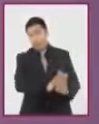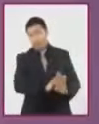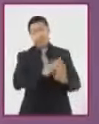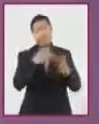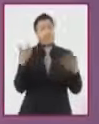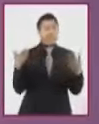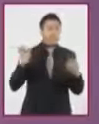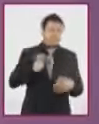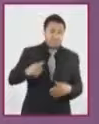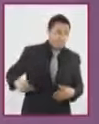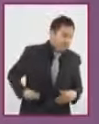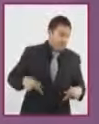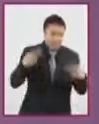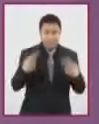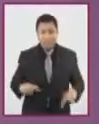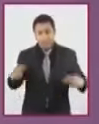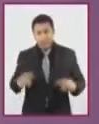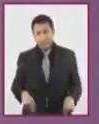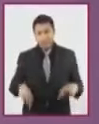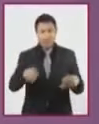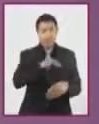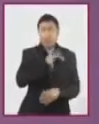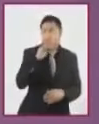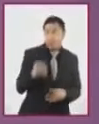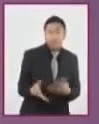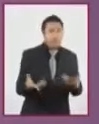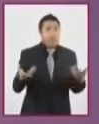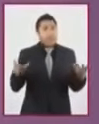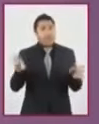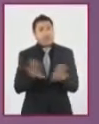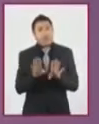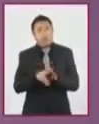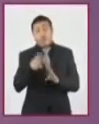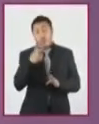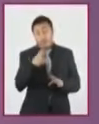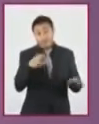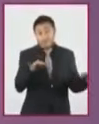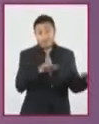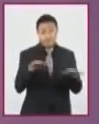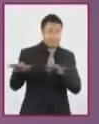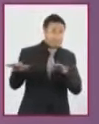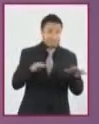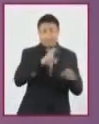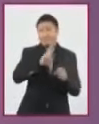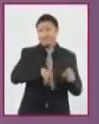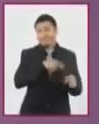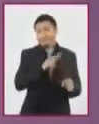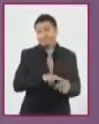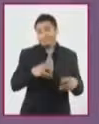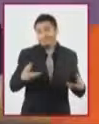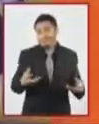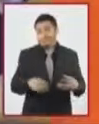lesiones personales y la pérdida de vidas humanas como consecuencia de estos fenómenos naturales.